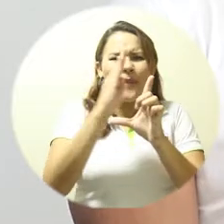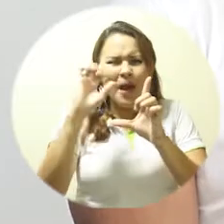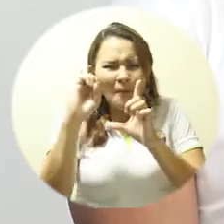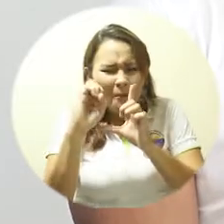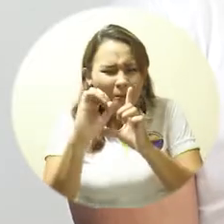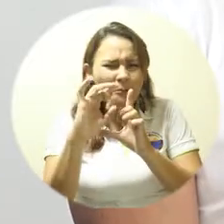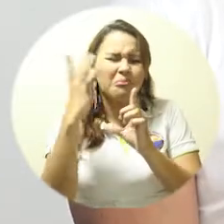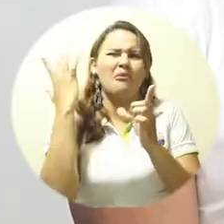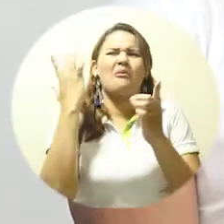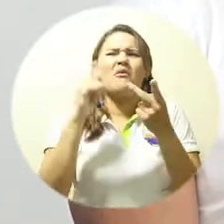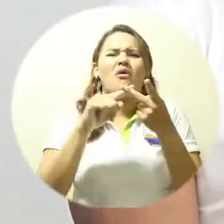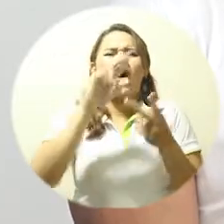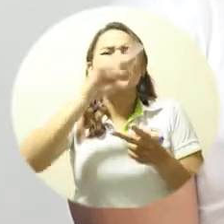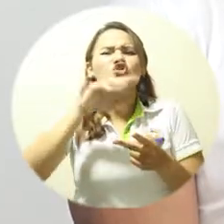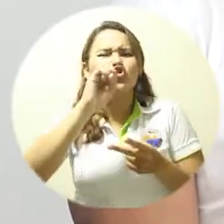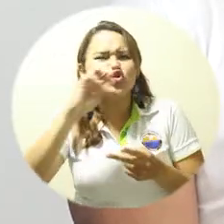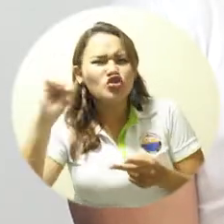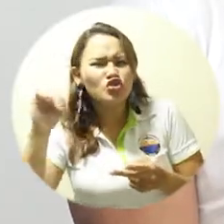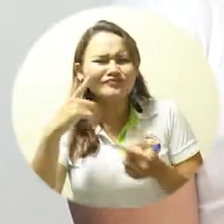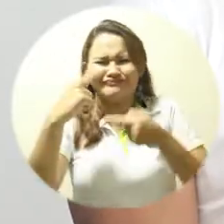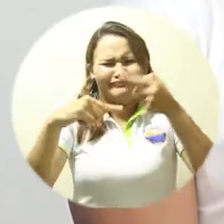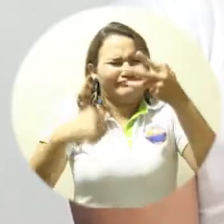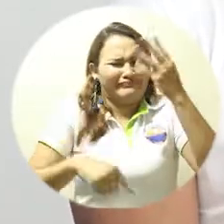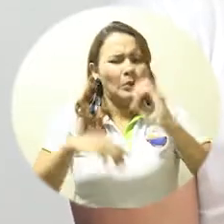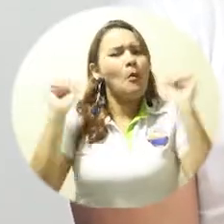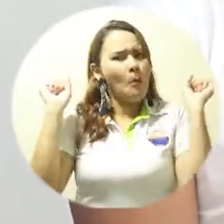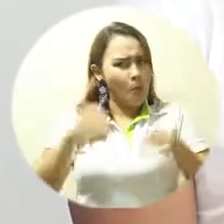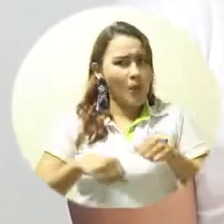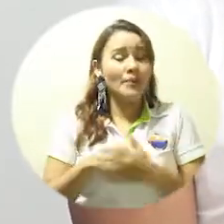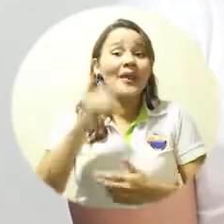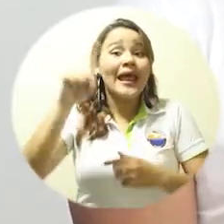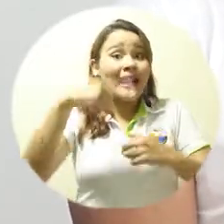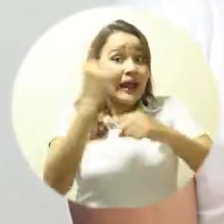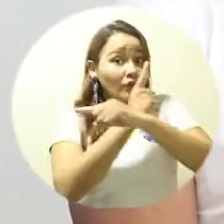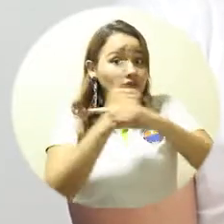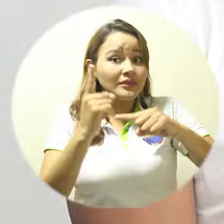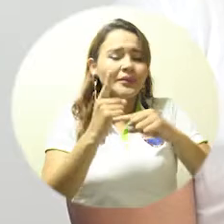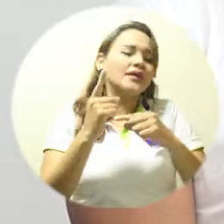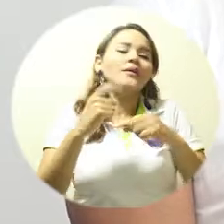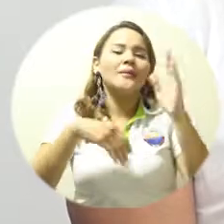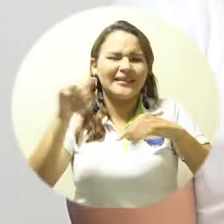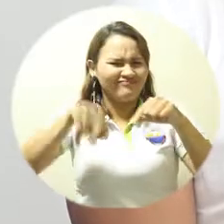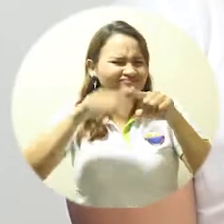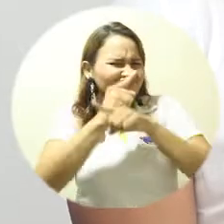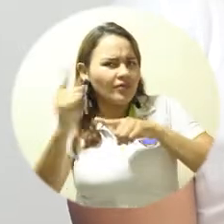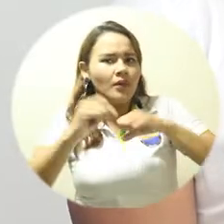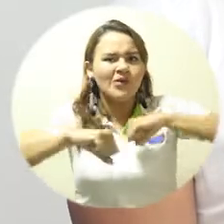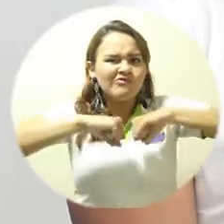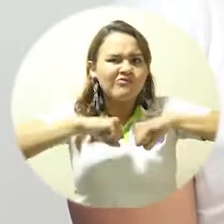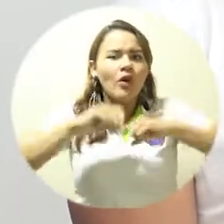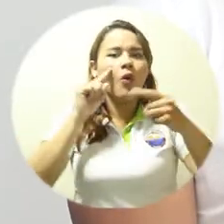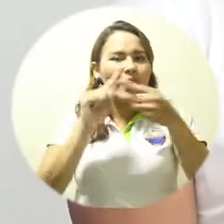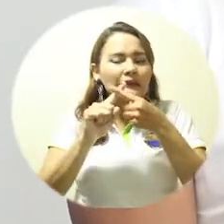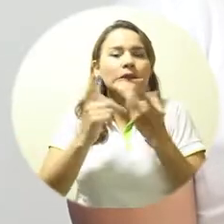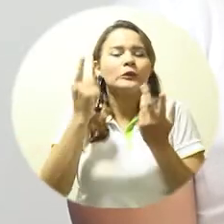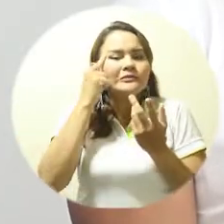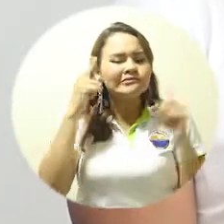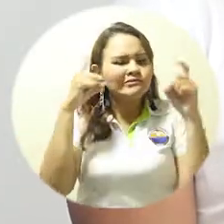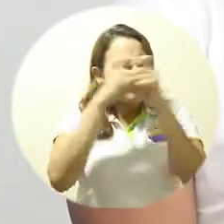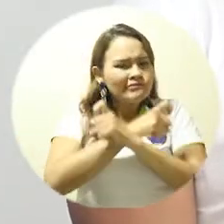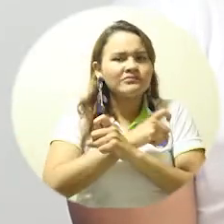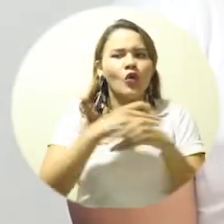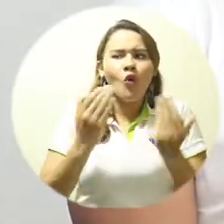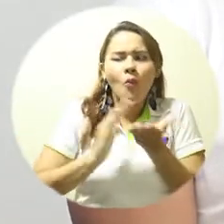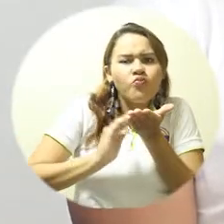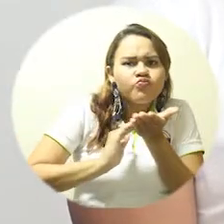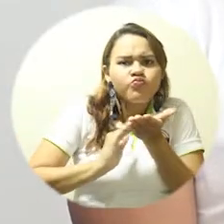tenemos las herramientas definidas, y la próxima semana concertaremos con los profesores cuáles son las actividades para que, por favor, amigos estudiantes, quédense en